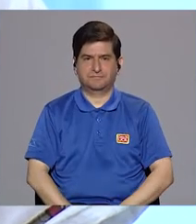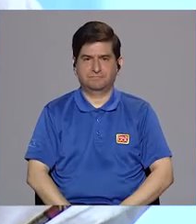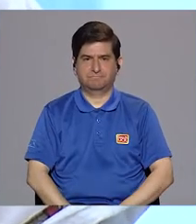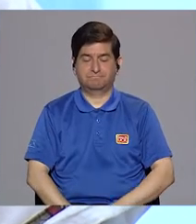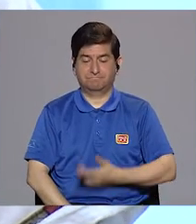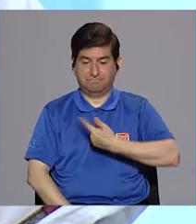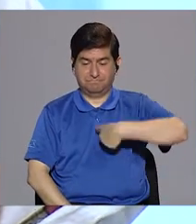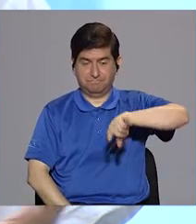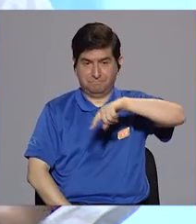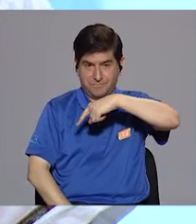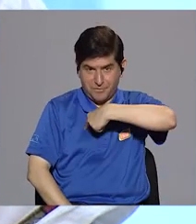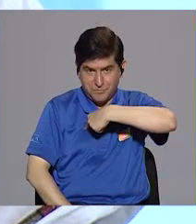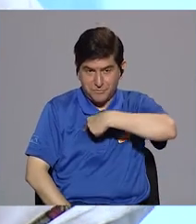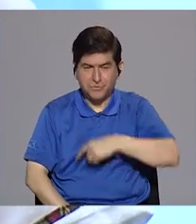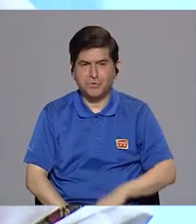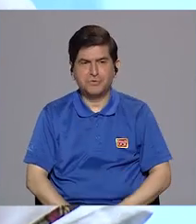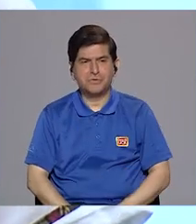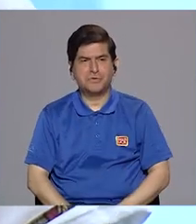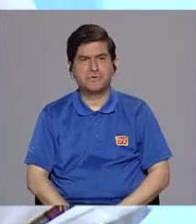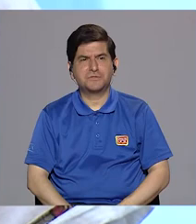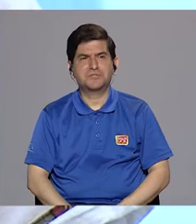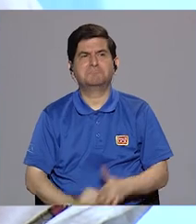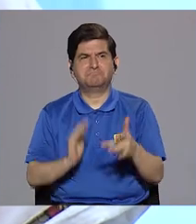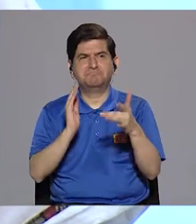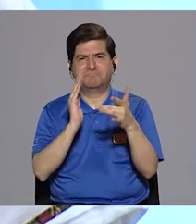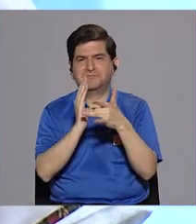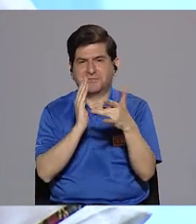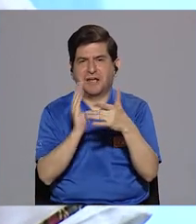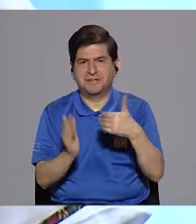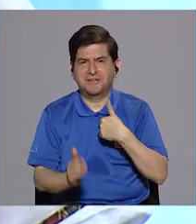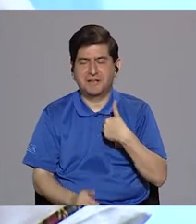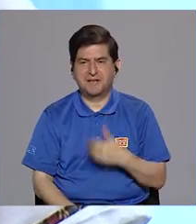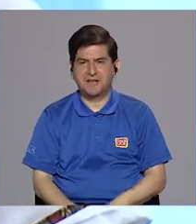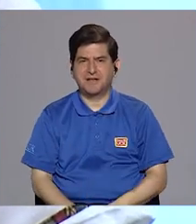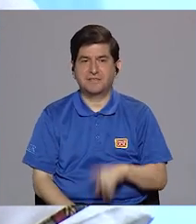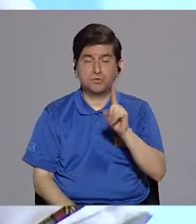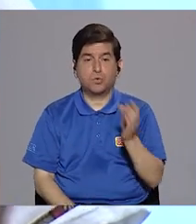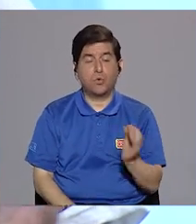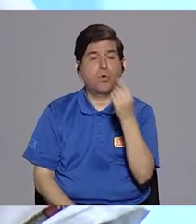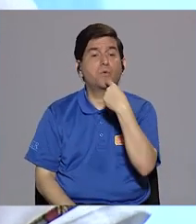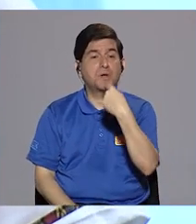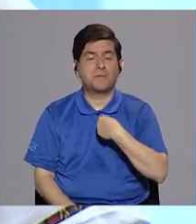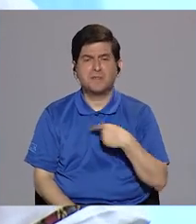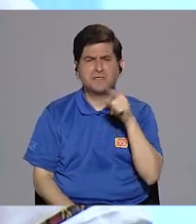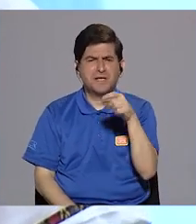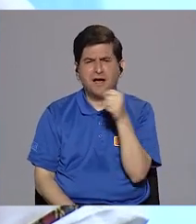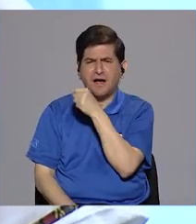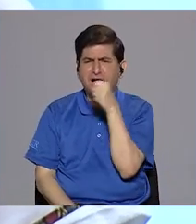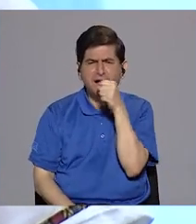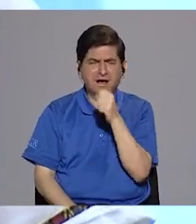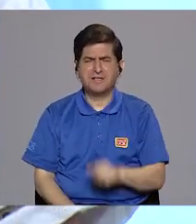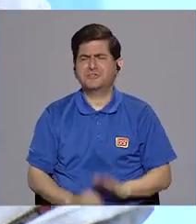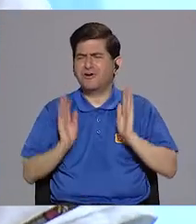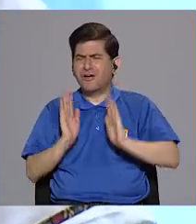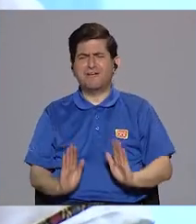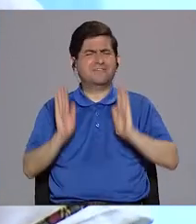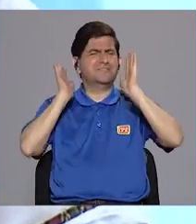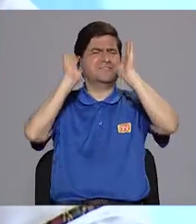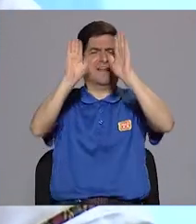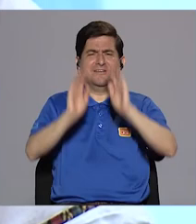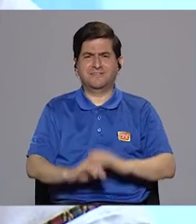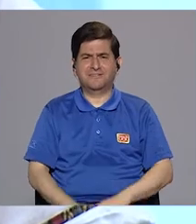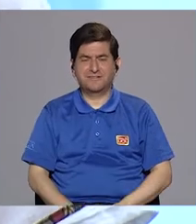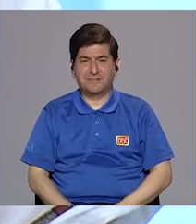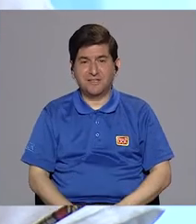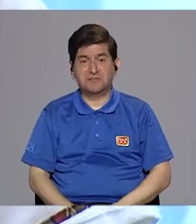Entonces, pues tenemos que... Yo tengo mis tácticas, por ejemplo. A veces cuando viene un joven y me dice, oh, mira, esta canción es fantástica.